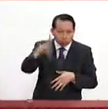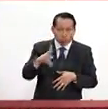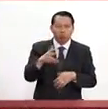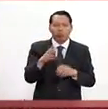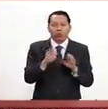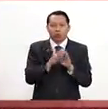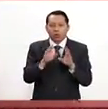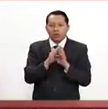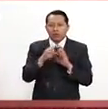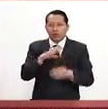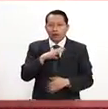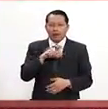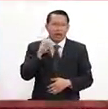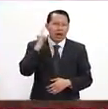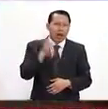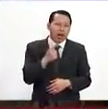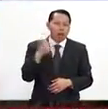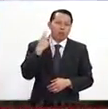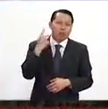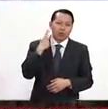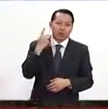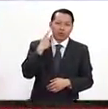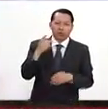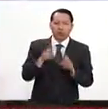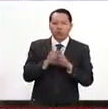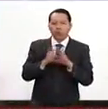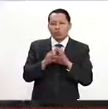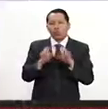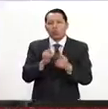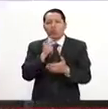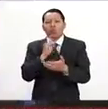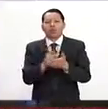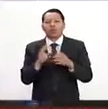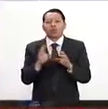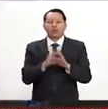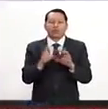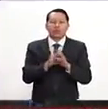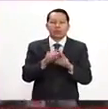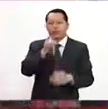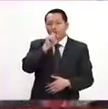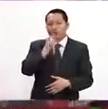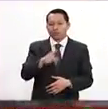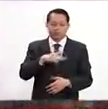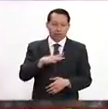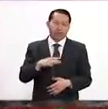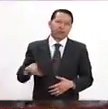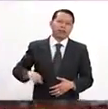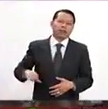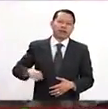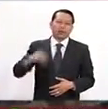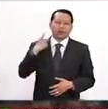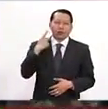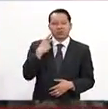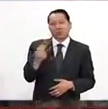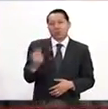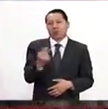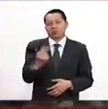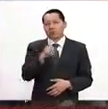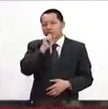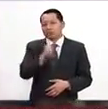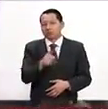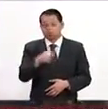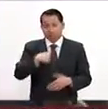alguna situación política, si simplemente es un alineamiento, digamos, de interés político por parte de ambos. Yo creo que